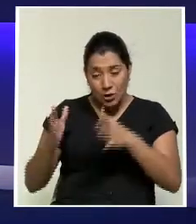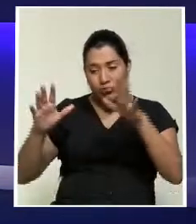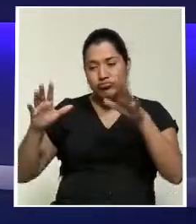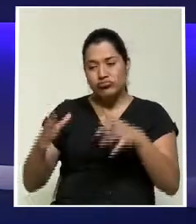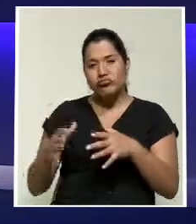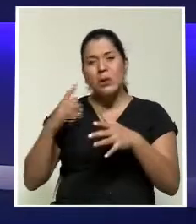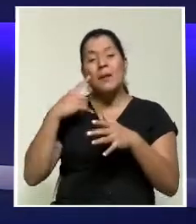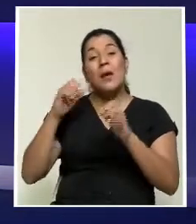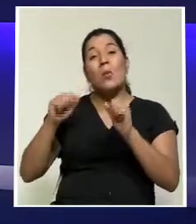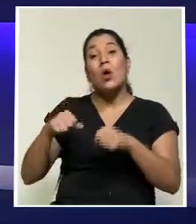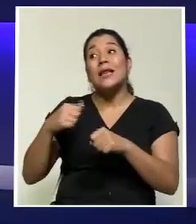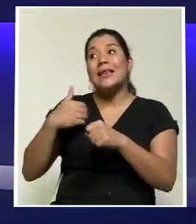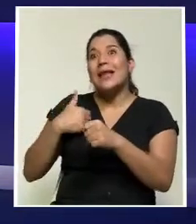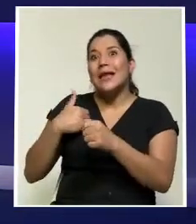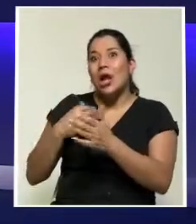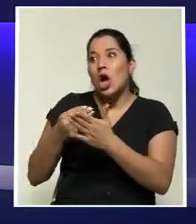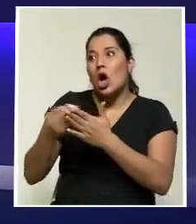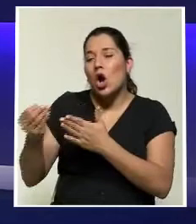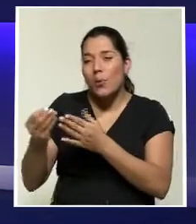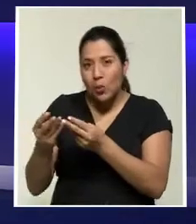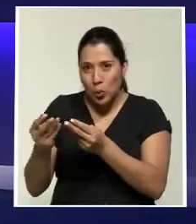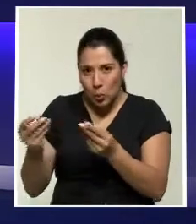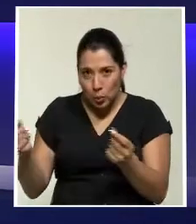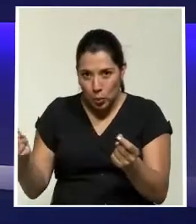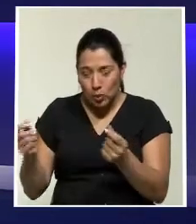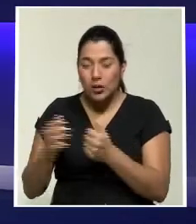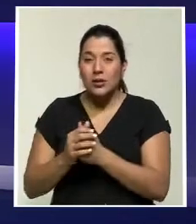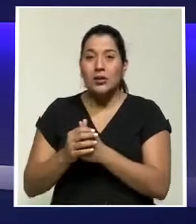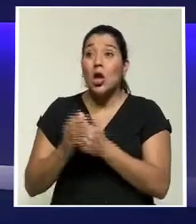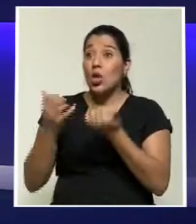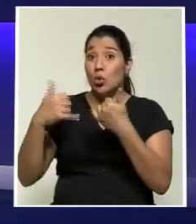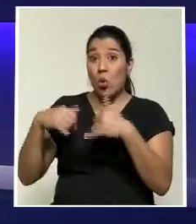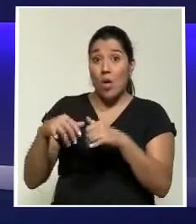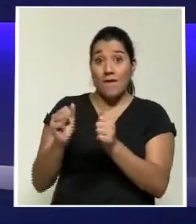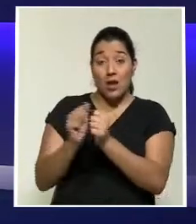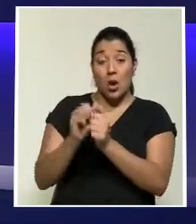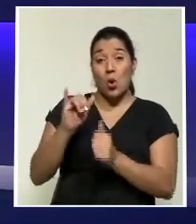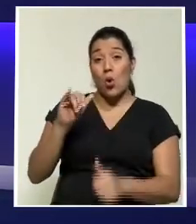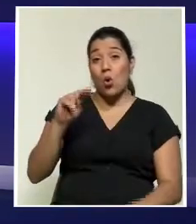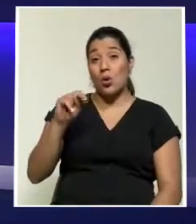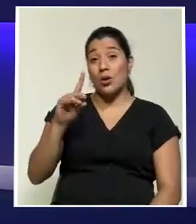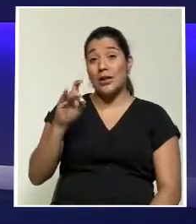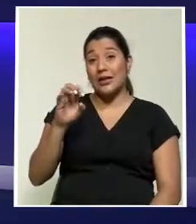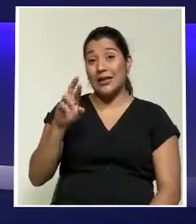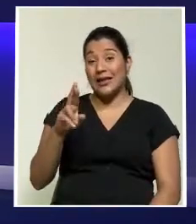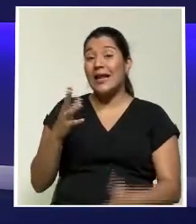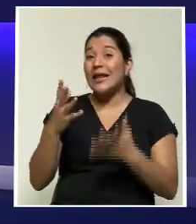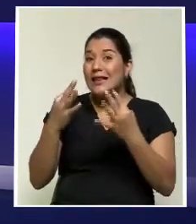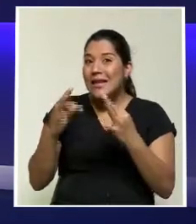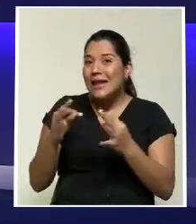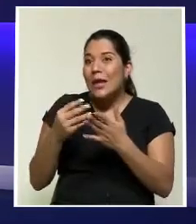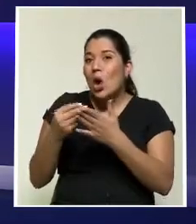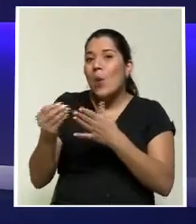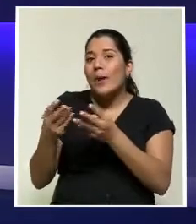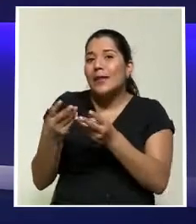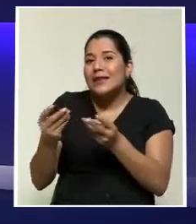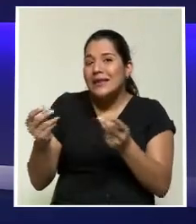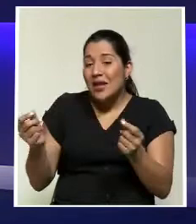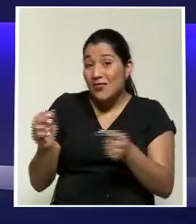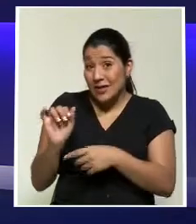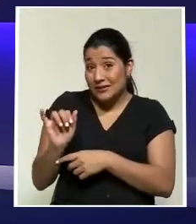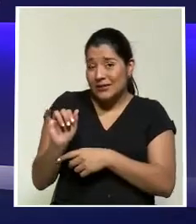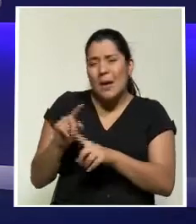En algunos momentos que hubo, bueno, que todavía, digamos, por medio del INDER se busca acceso a tierras por este medio, pero también para